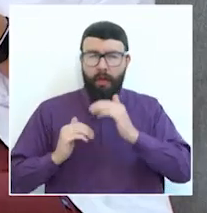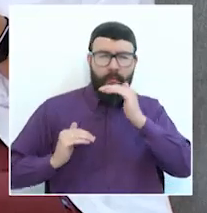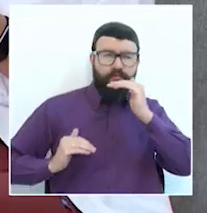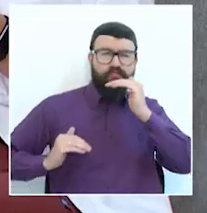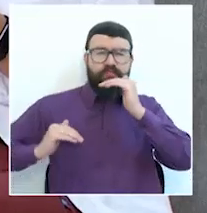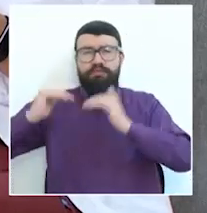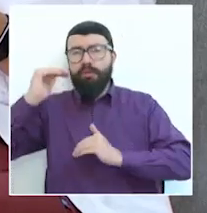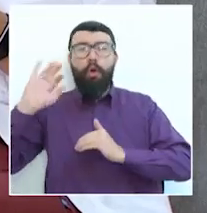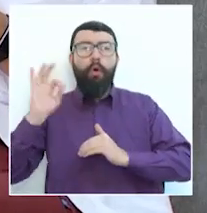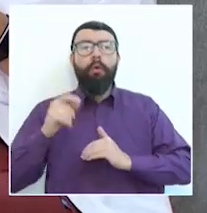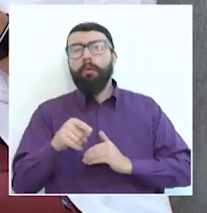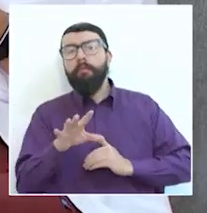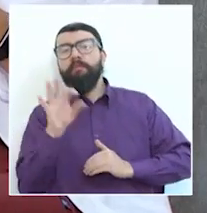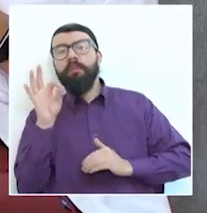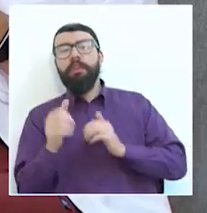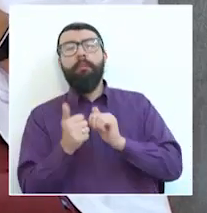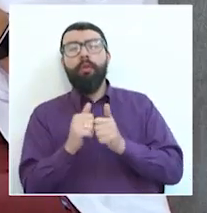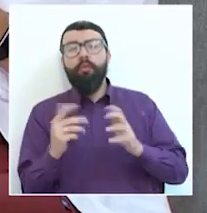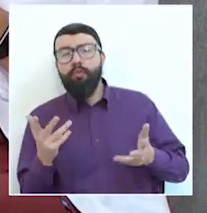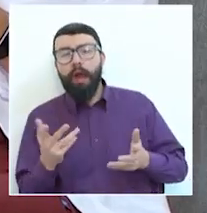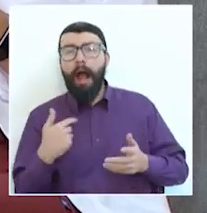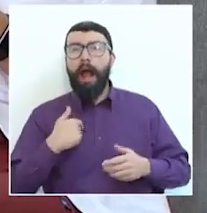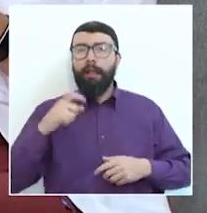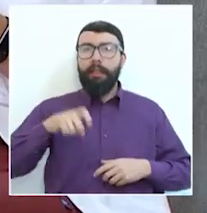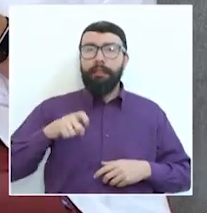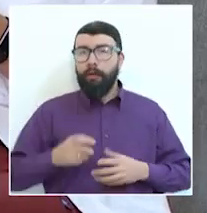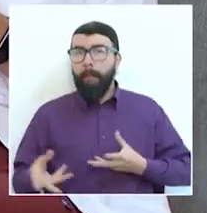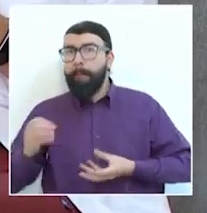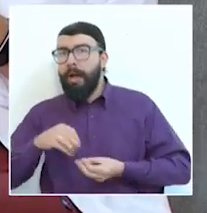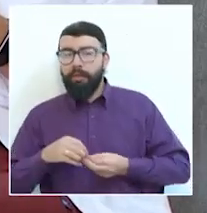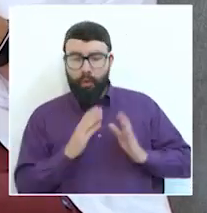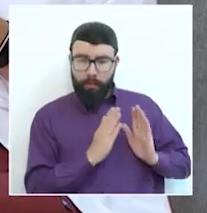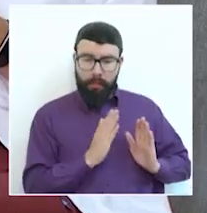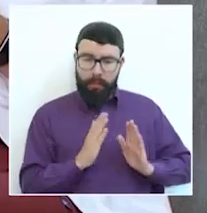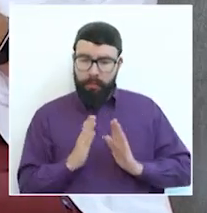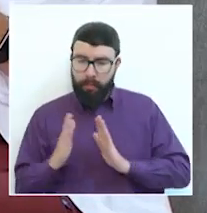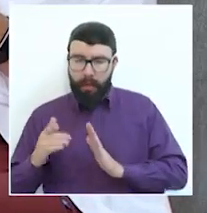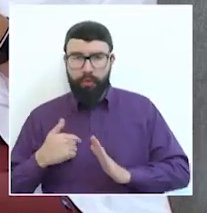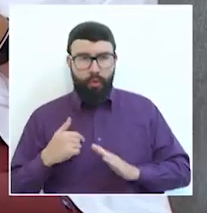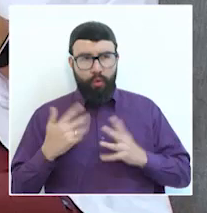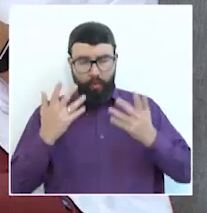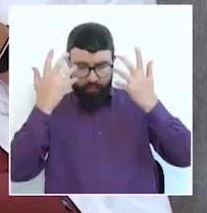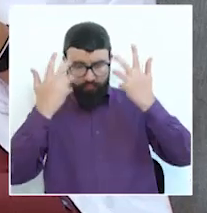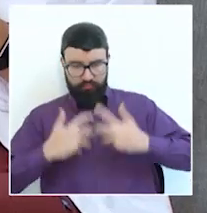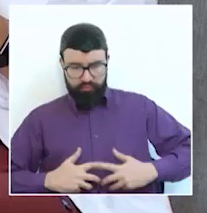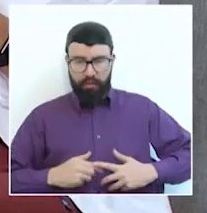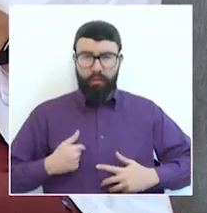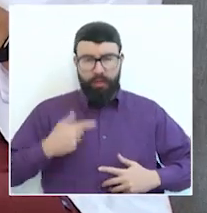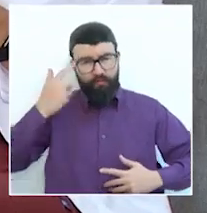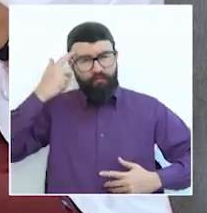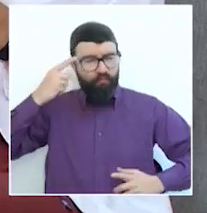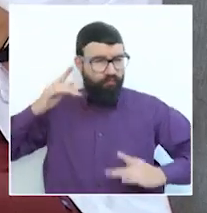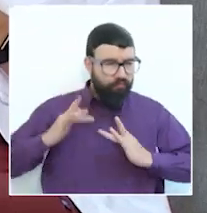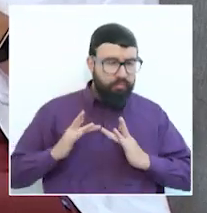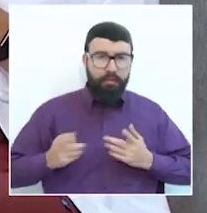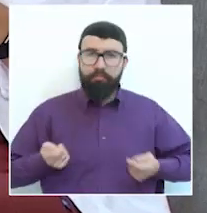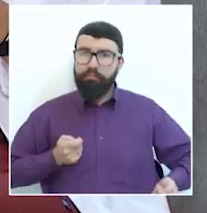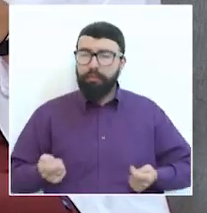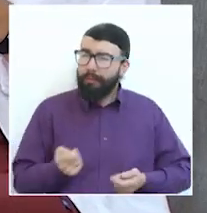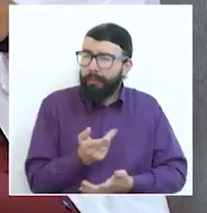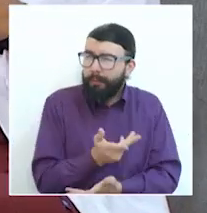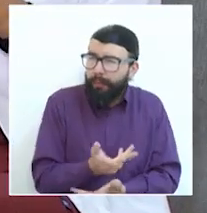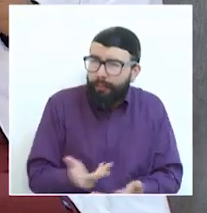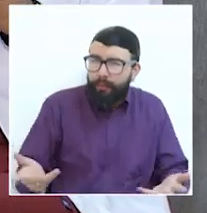rendimiento, depende de mi deporte, si necesito también coordinación, cómo está mi cinemática, cómo está mi cinética, bueno, una cantidad